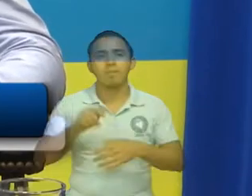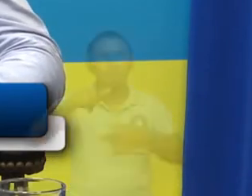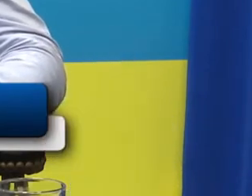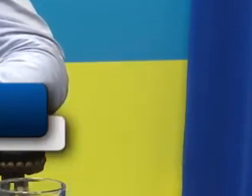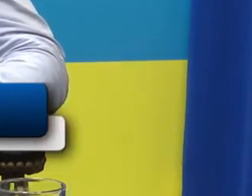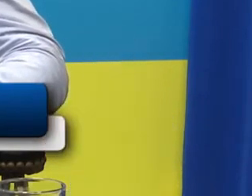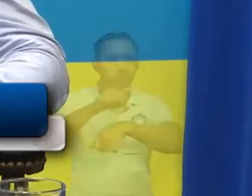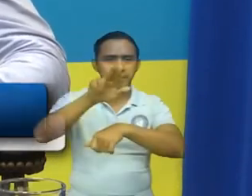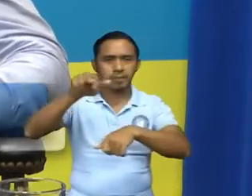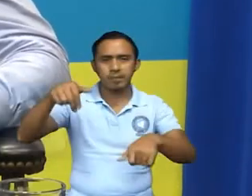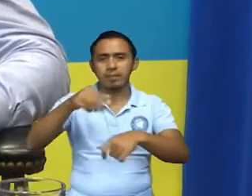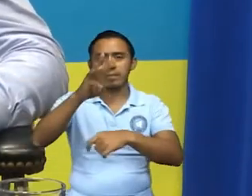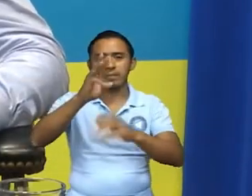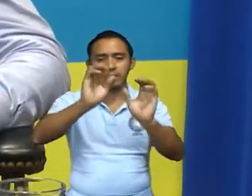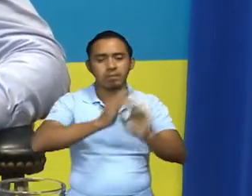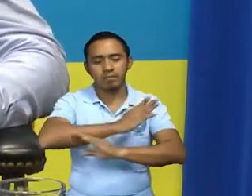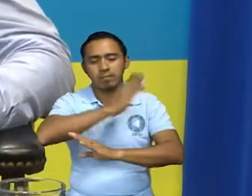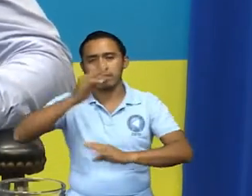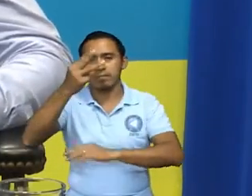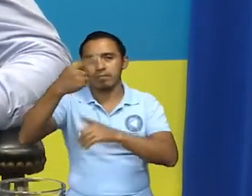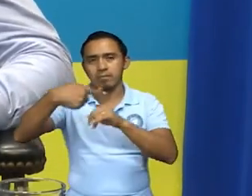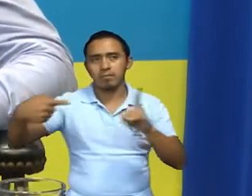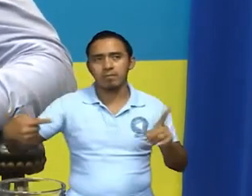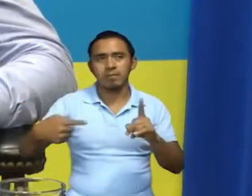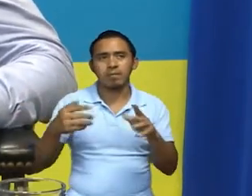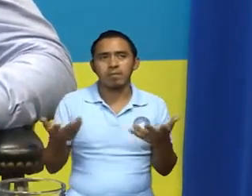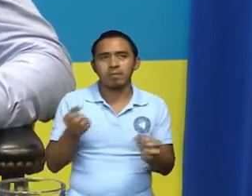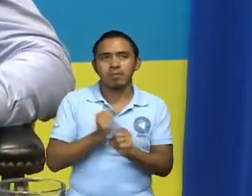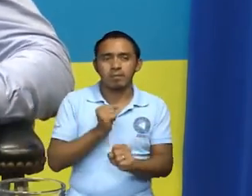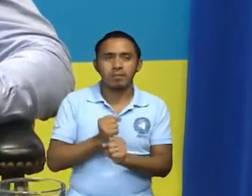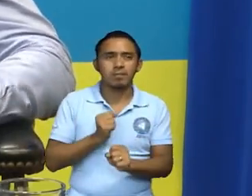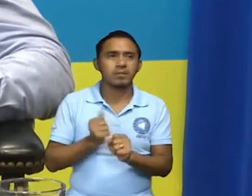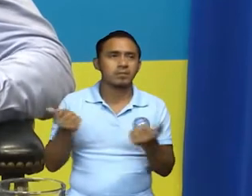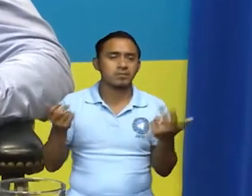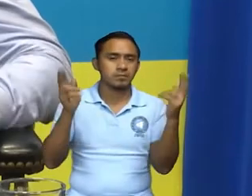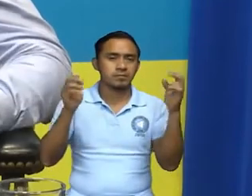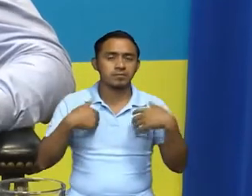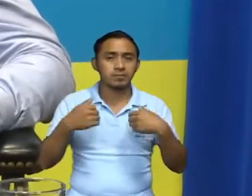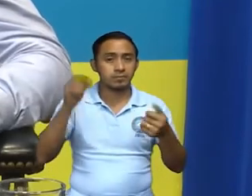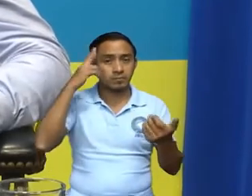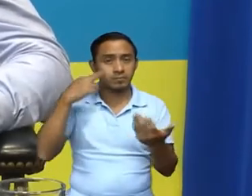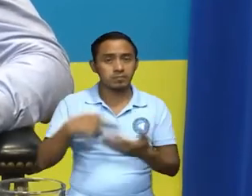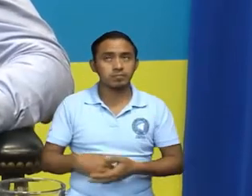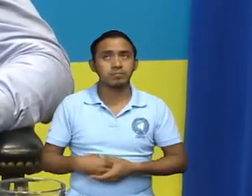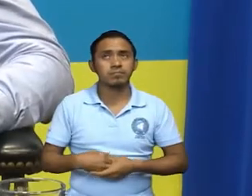misma hora, 3 de la tarde a 3:30, para seguir conversando sobre temas de salud.